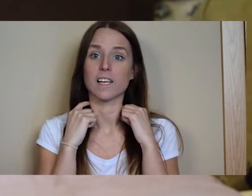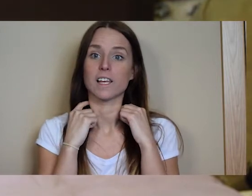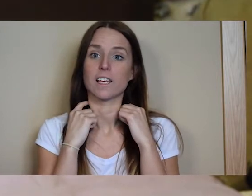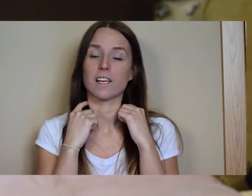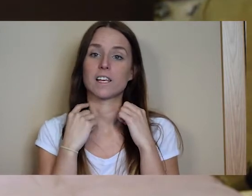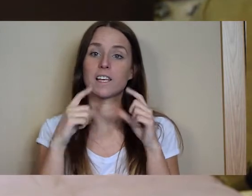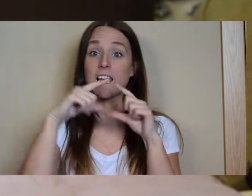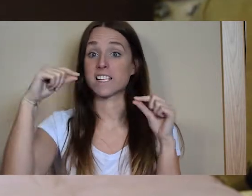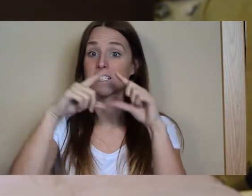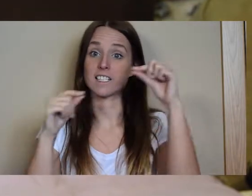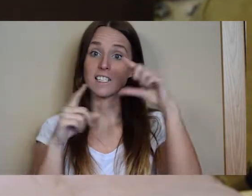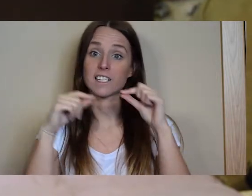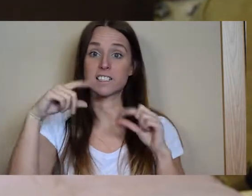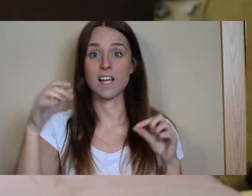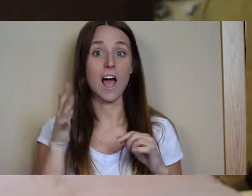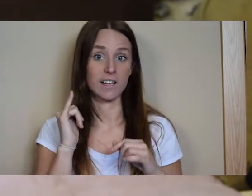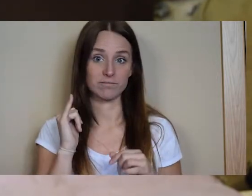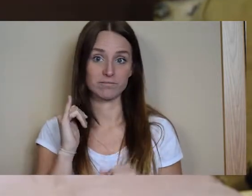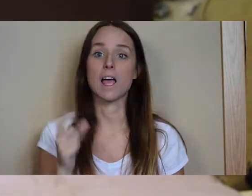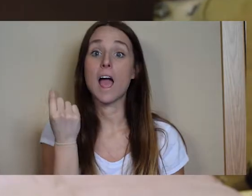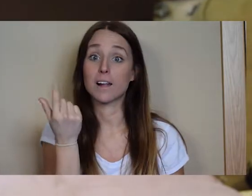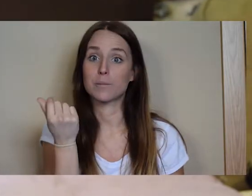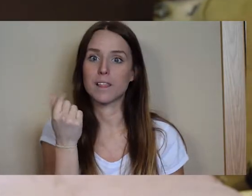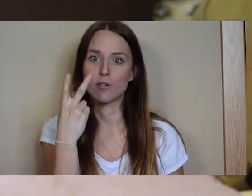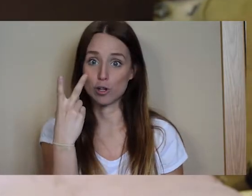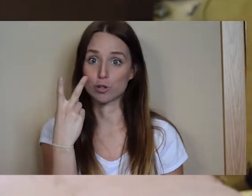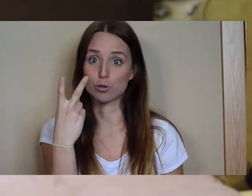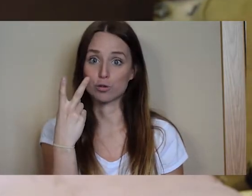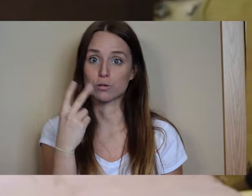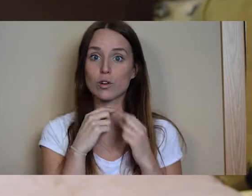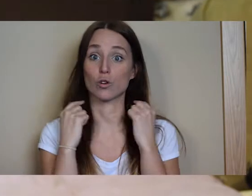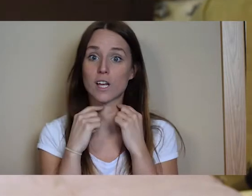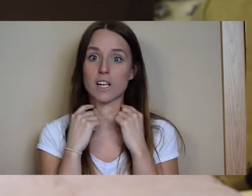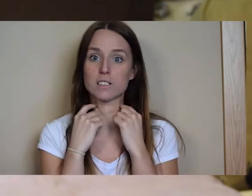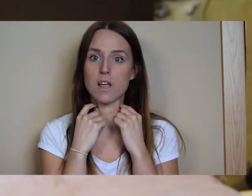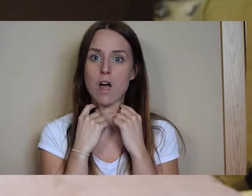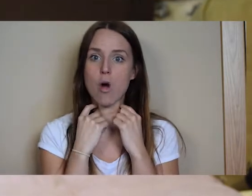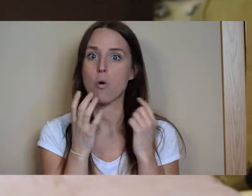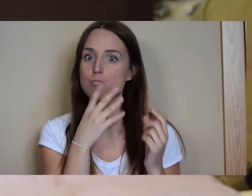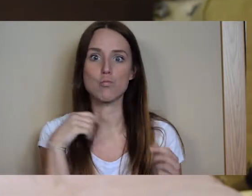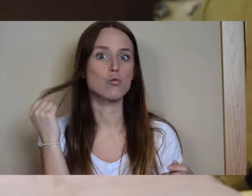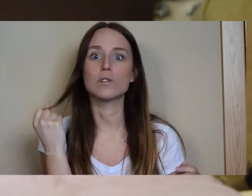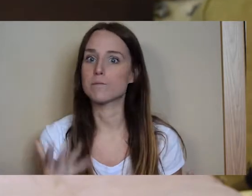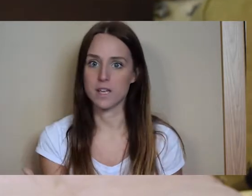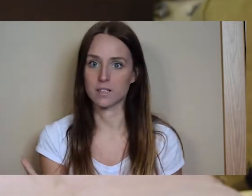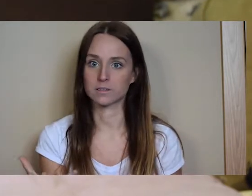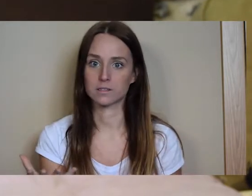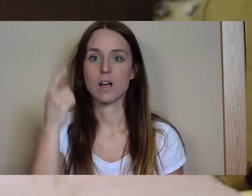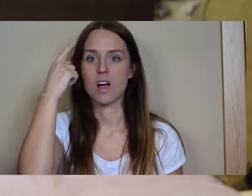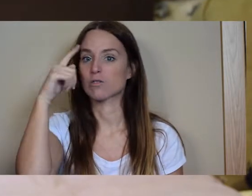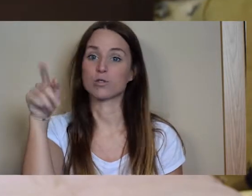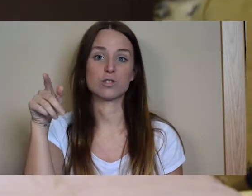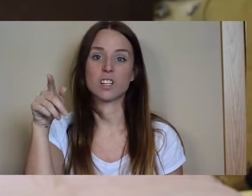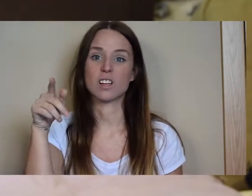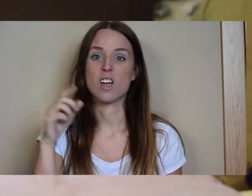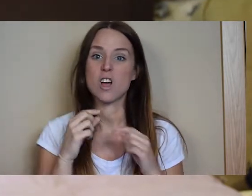No sé en qué momento me lo voy a poner, me encanta cómo me queda ese color, este verde es y agua marina. Y el de abajo son unas